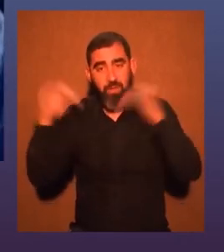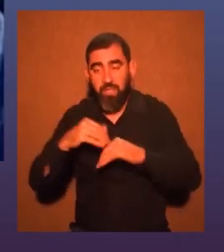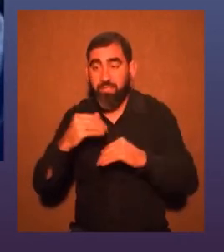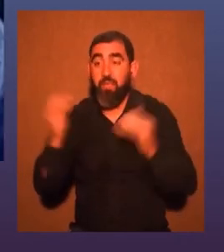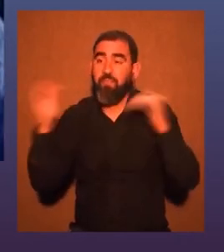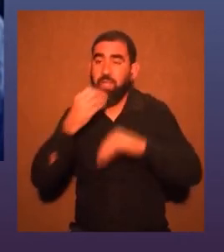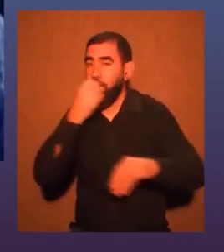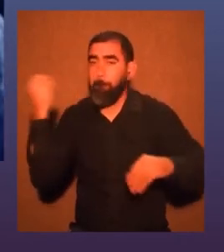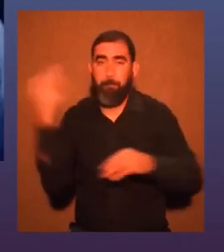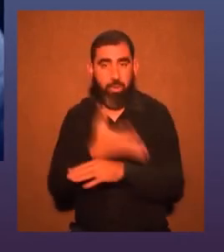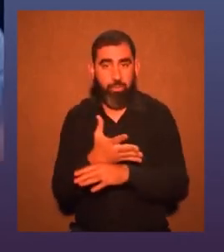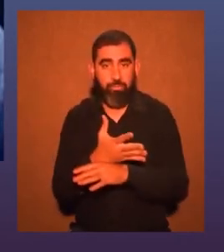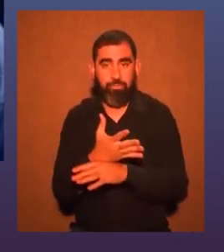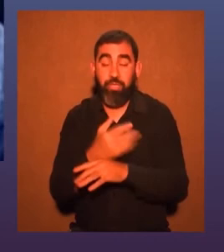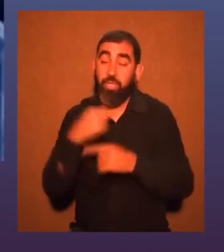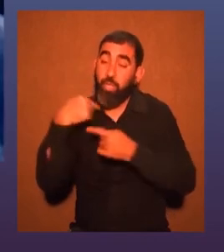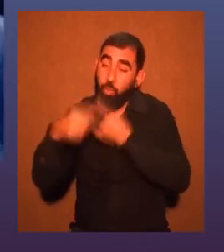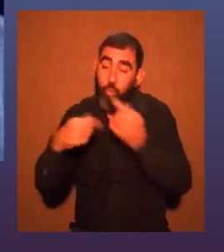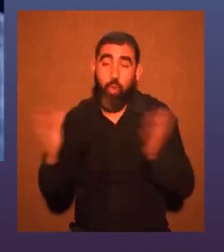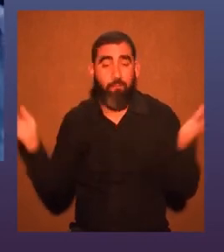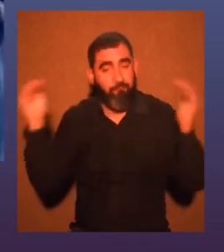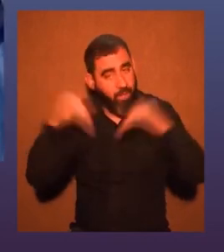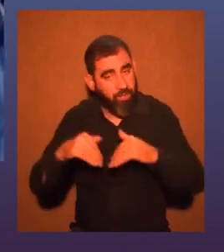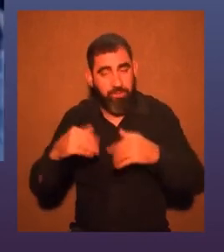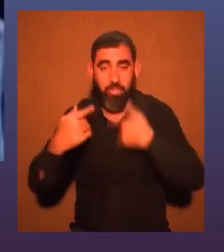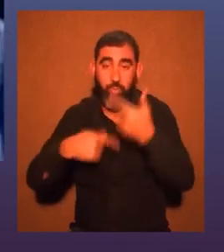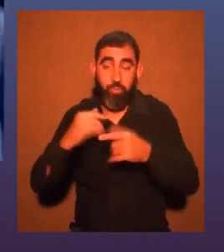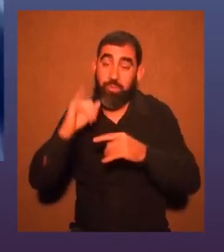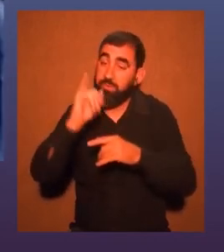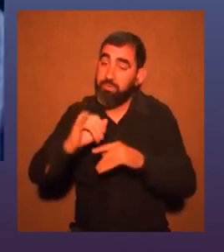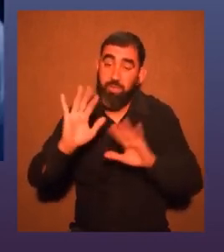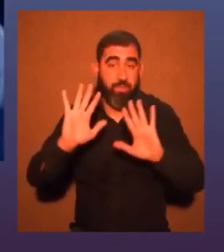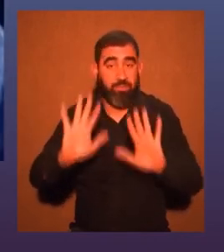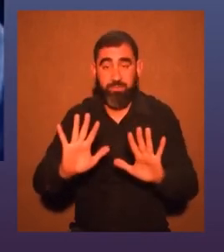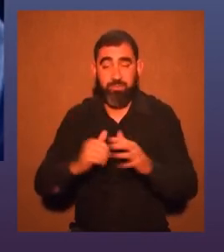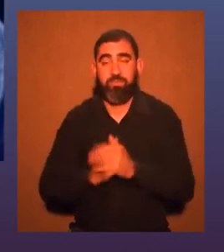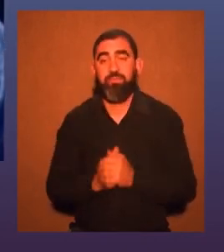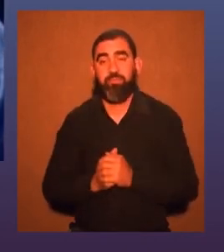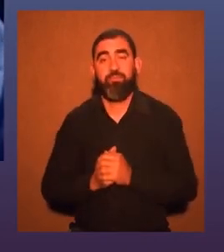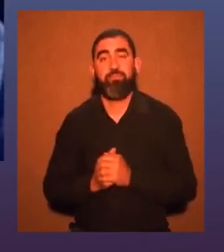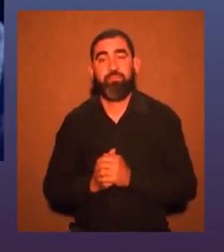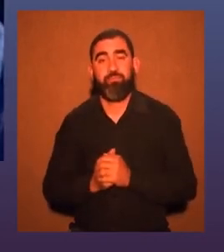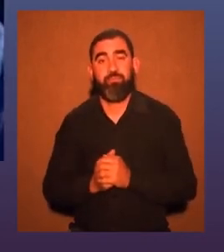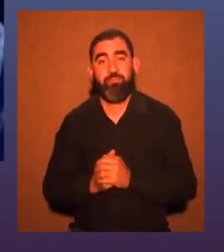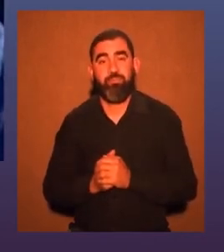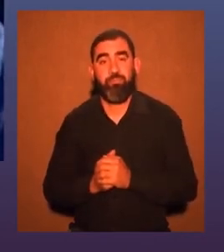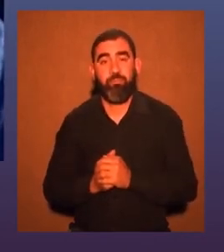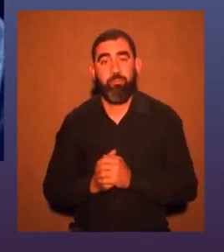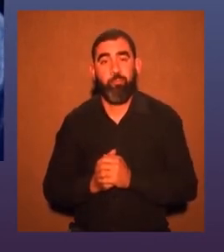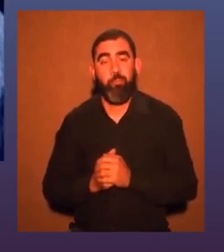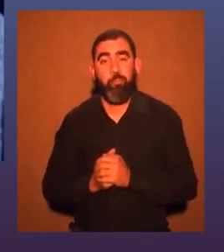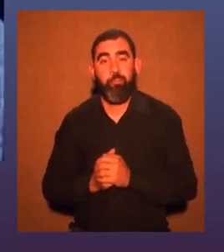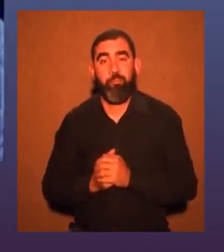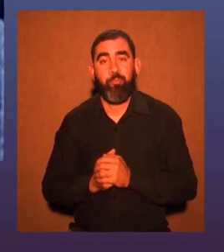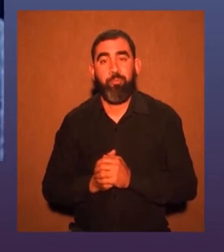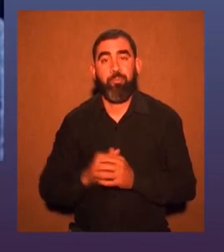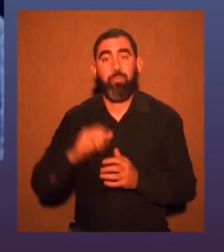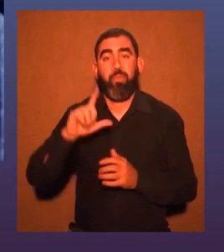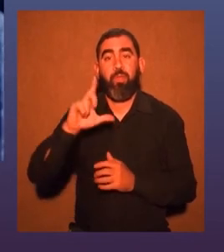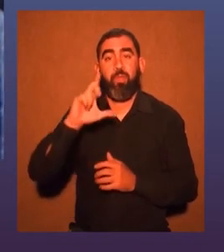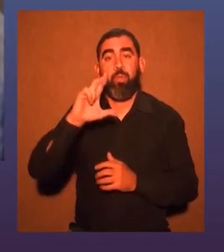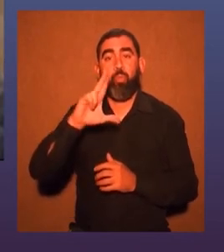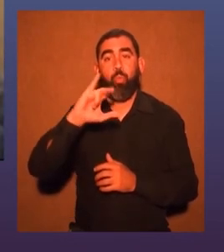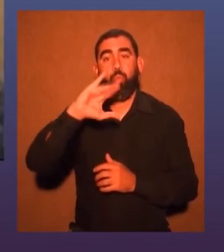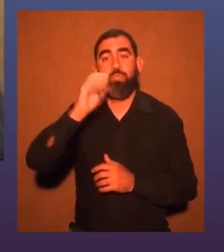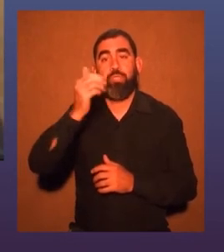mejor. Y fracasar y seguir fracasando. Esa tiene que ser la brújula. Qué fuerte. Luciano,